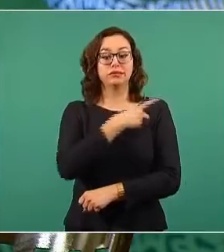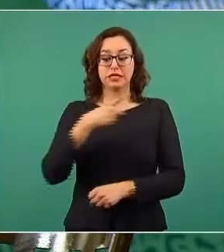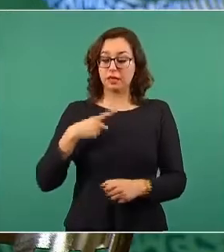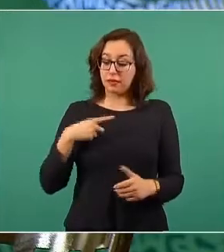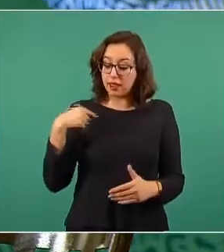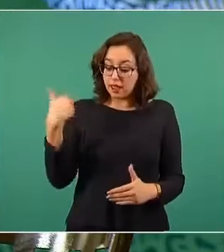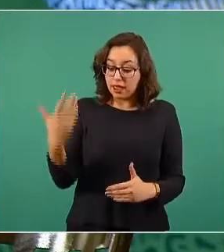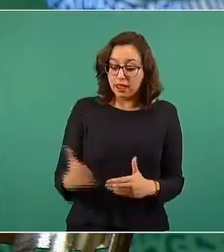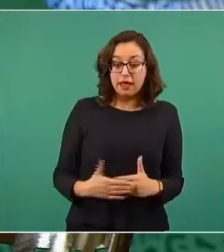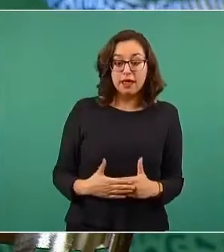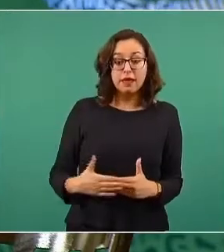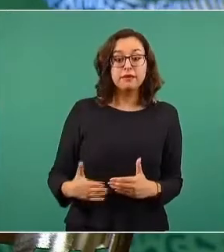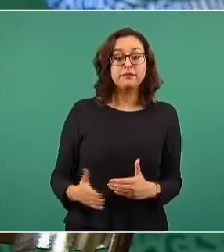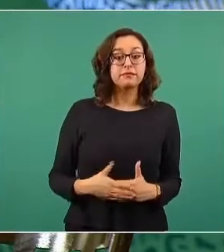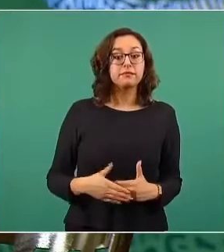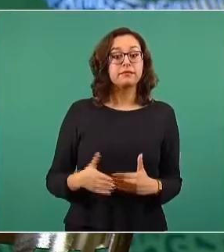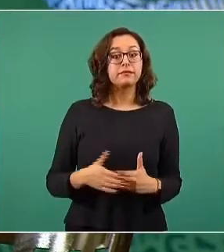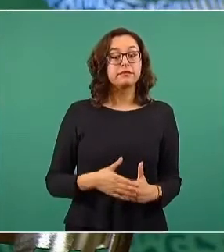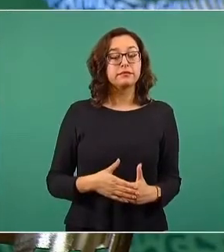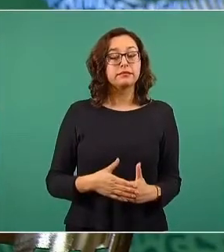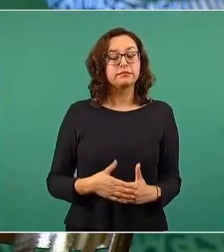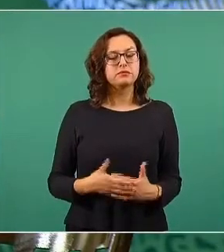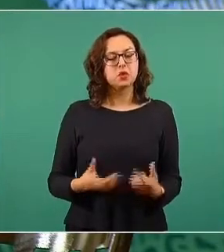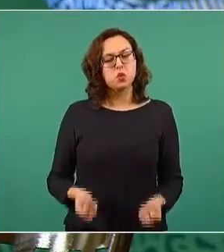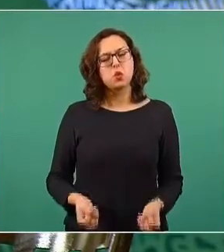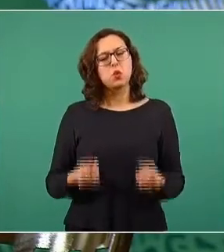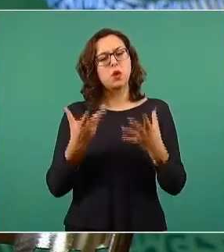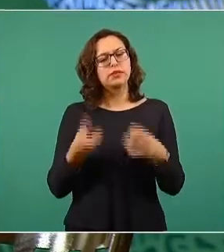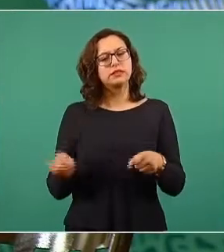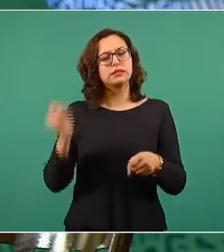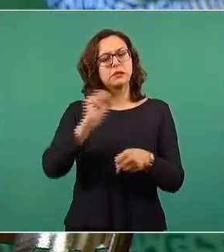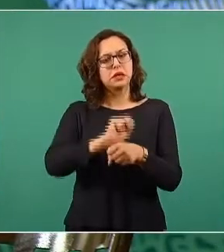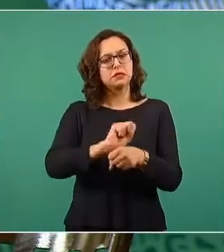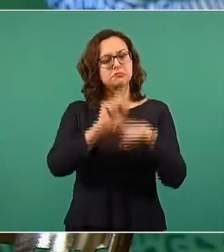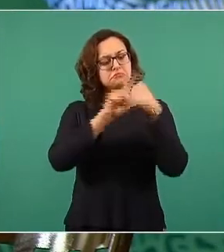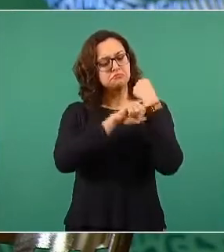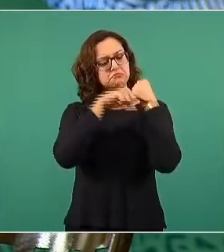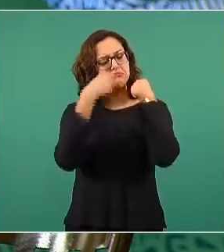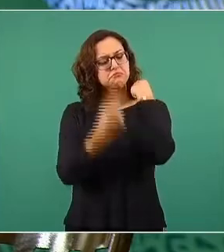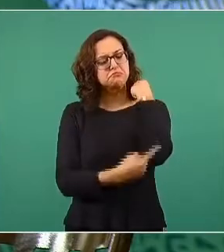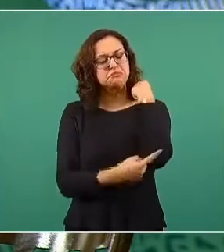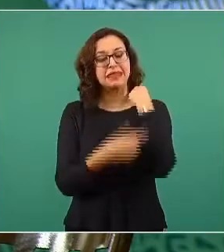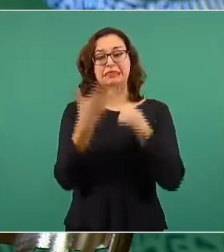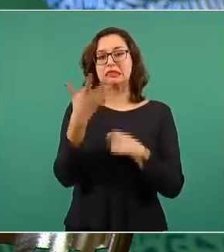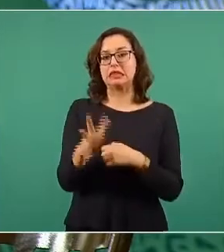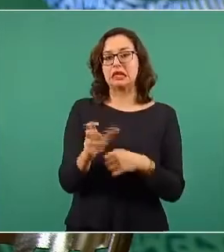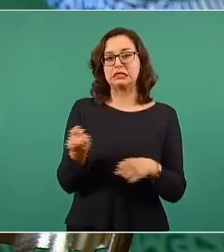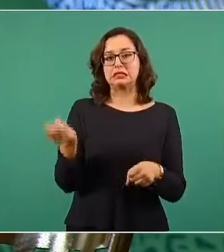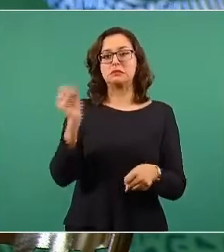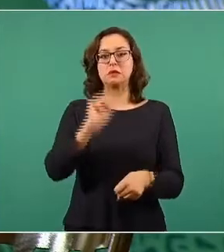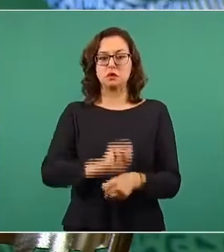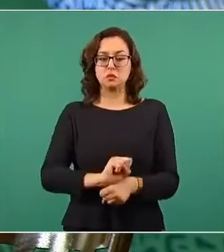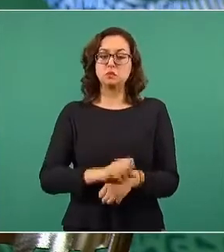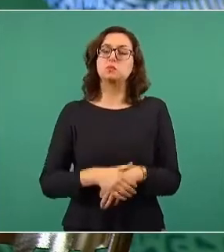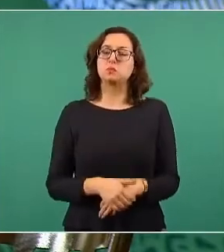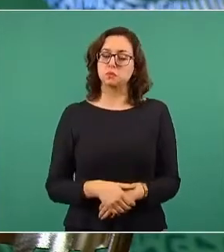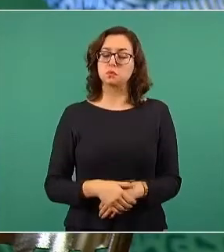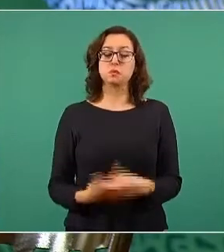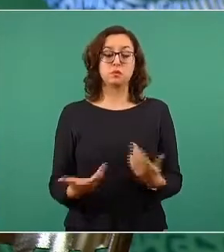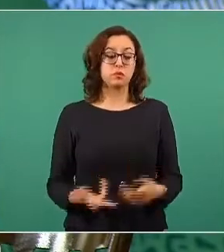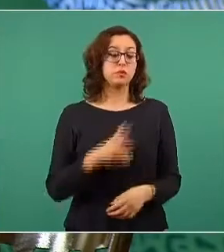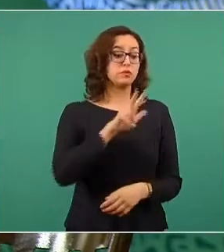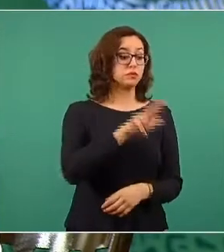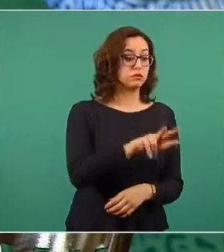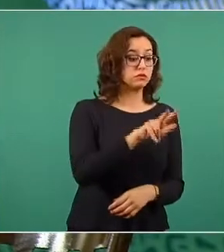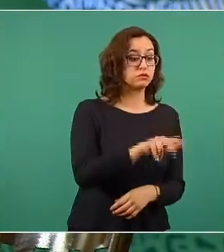más semanas de embarazo. Mujeres que tengan ese grupo de edad, 18 años a 39 años de